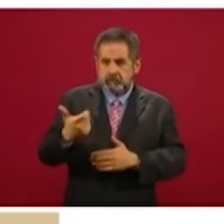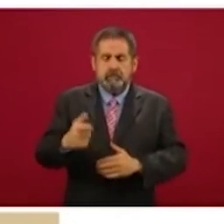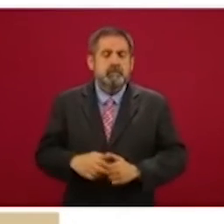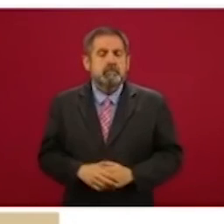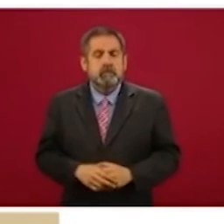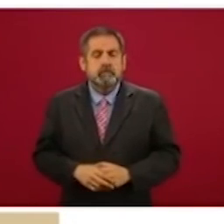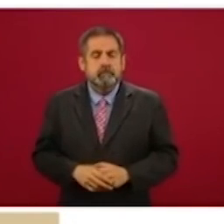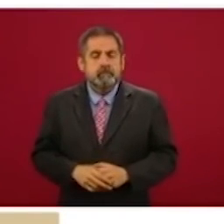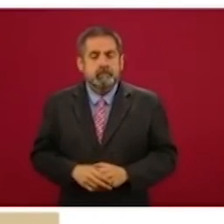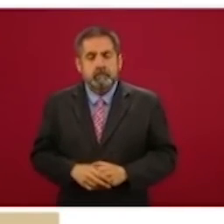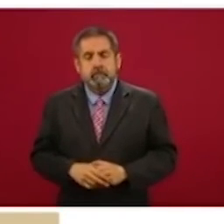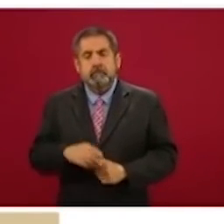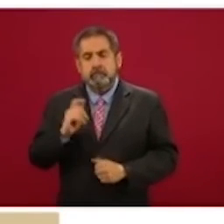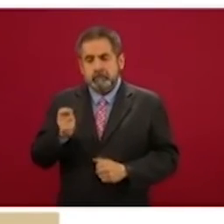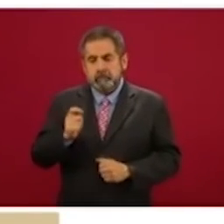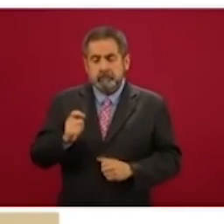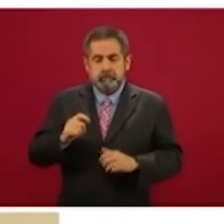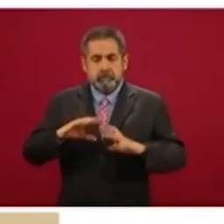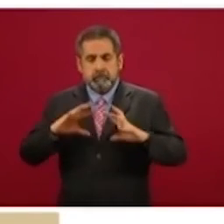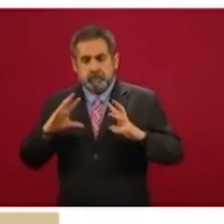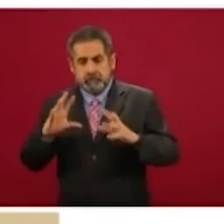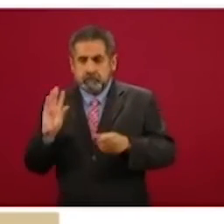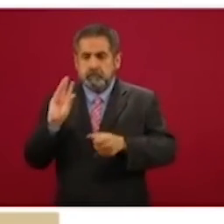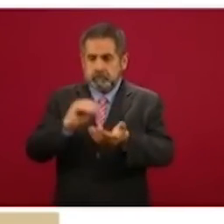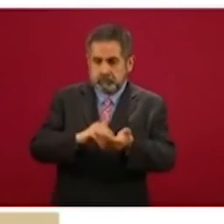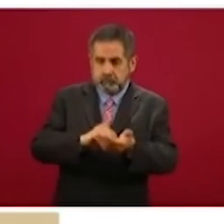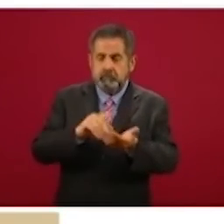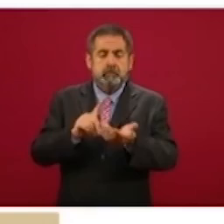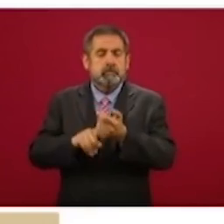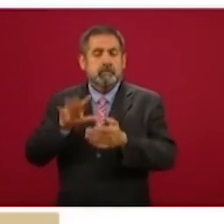se incluyen los 40 mil millones